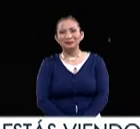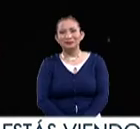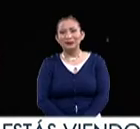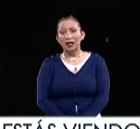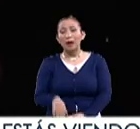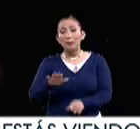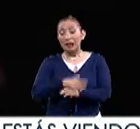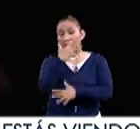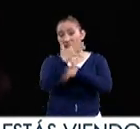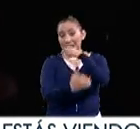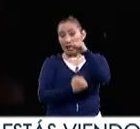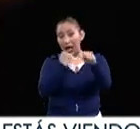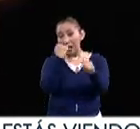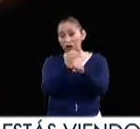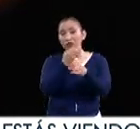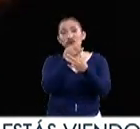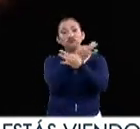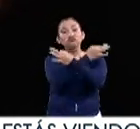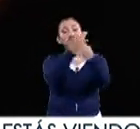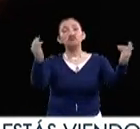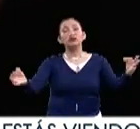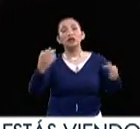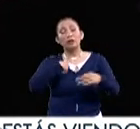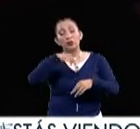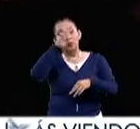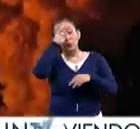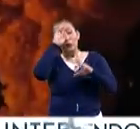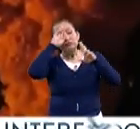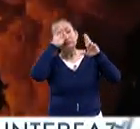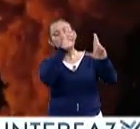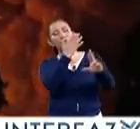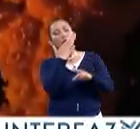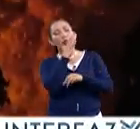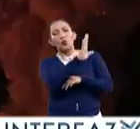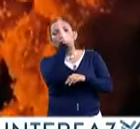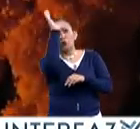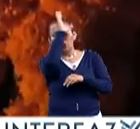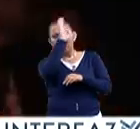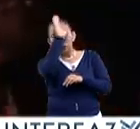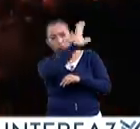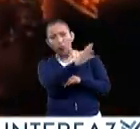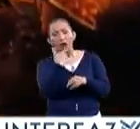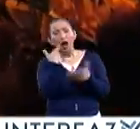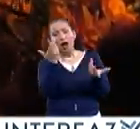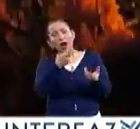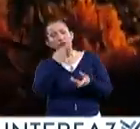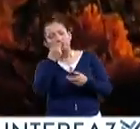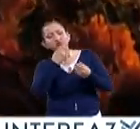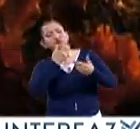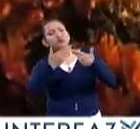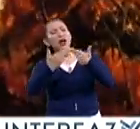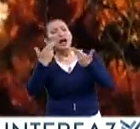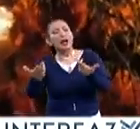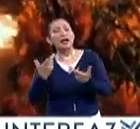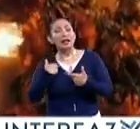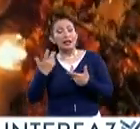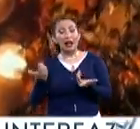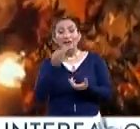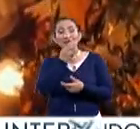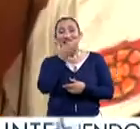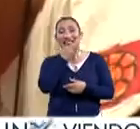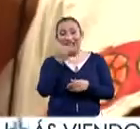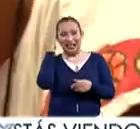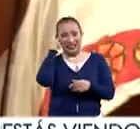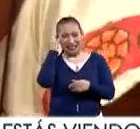Con motivo de los 15 años de la Declaratoria de Obra Maestra del Patrimonio Cultural, Oral e Inmaterial de la Humanidad a la